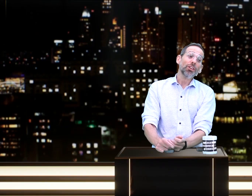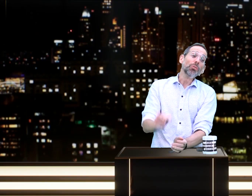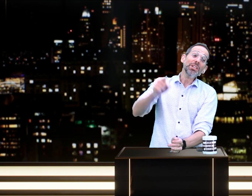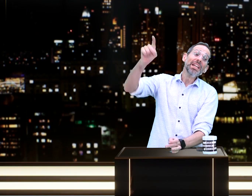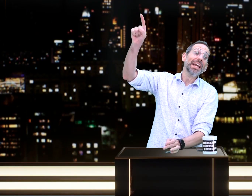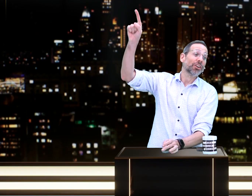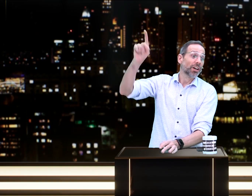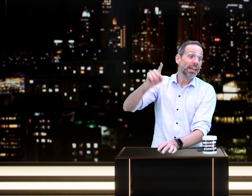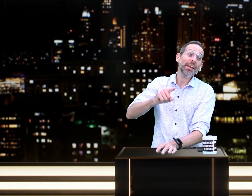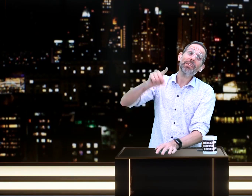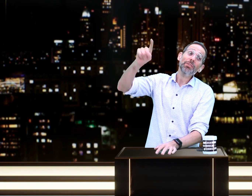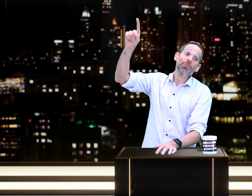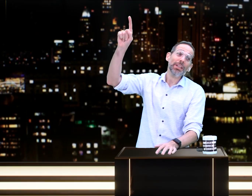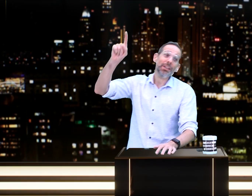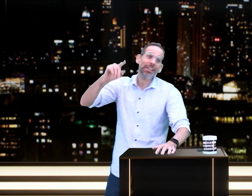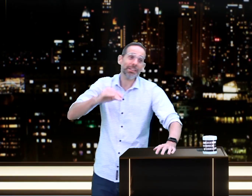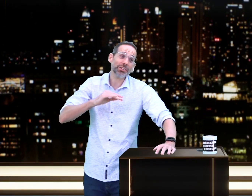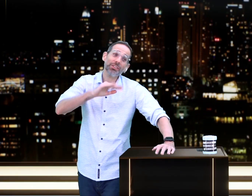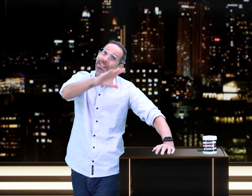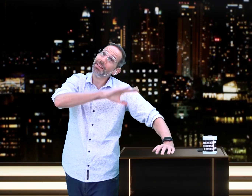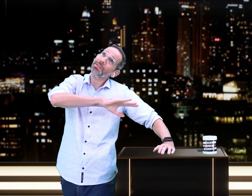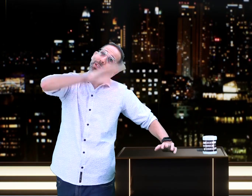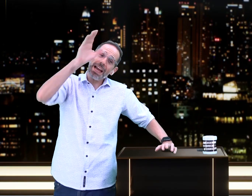El caso Roswell chileno. Iban subiendo